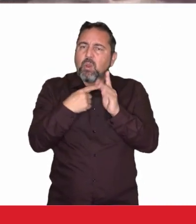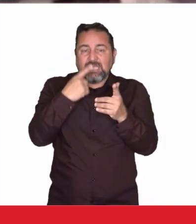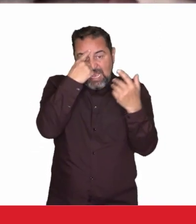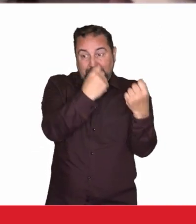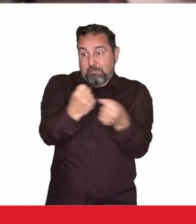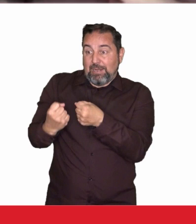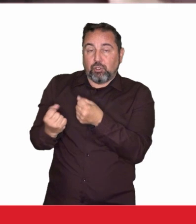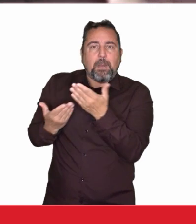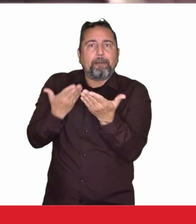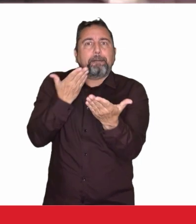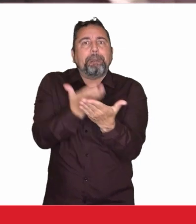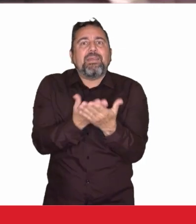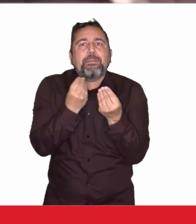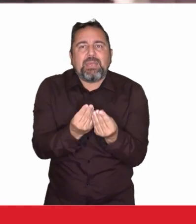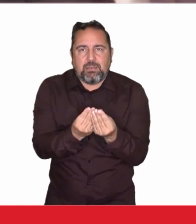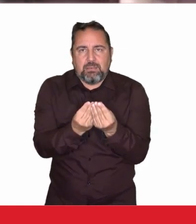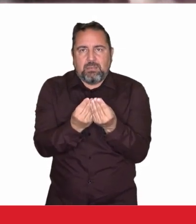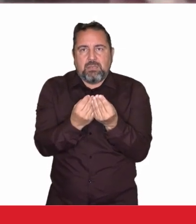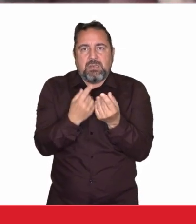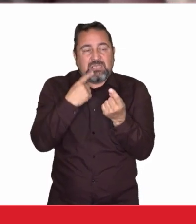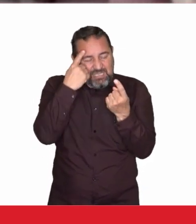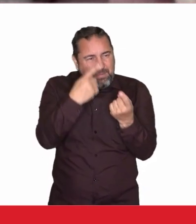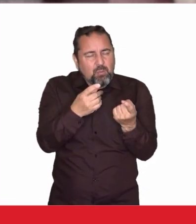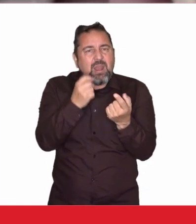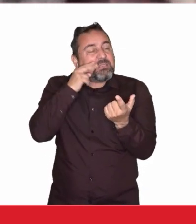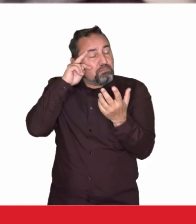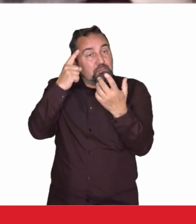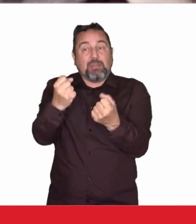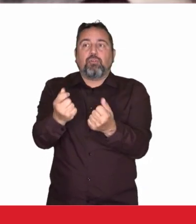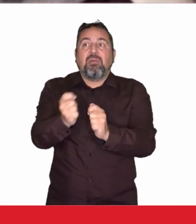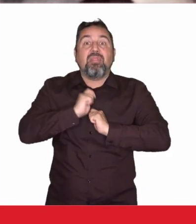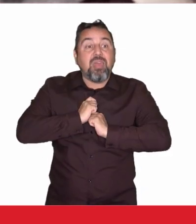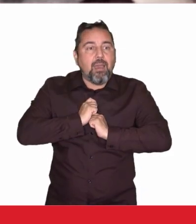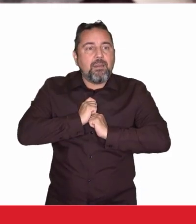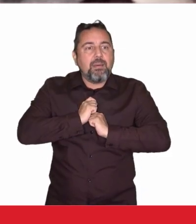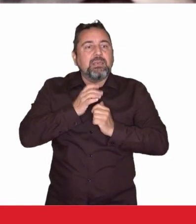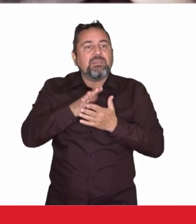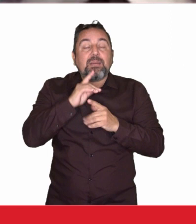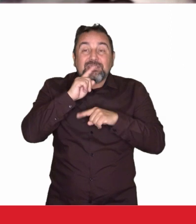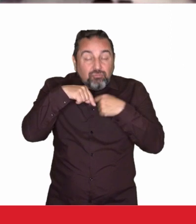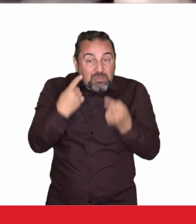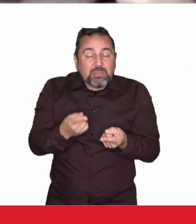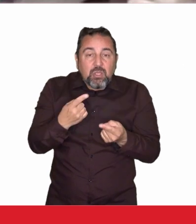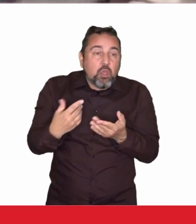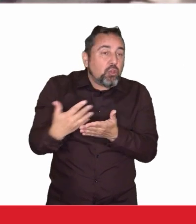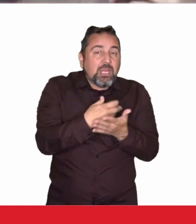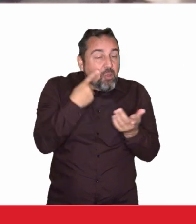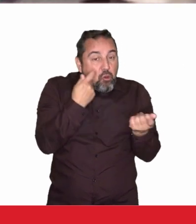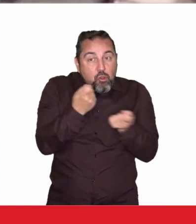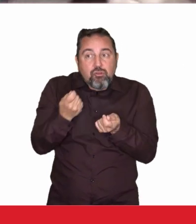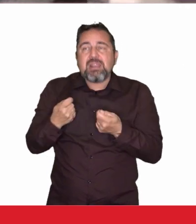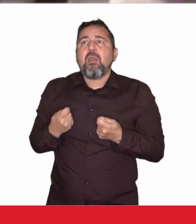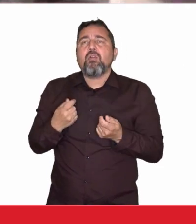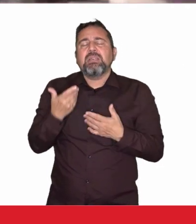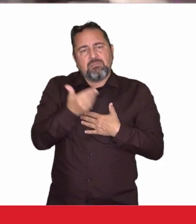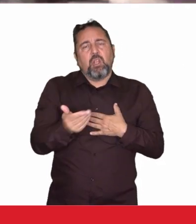básicas para saber pedir a los expertos, para saber leer lo que el experto te da, porque todo esto es clave